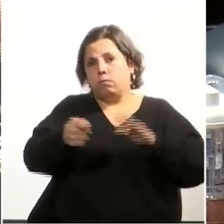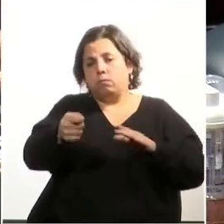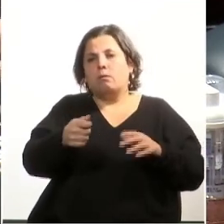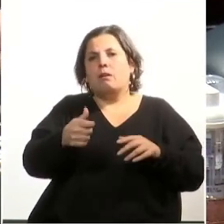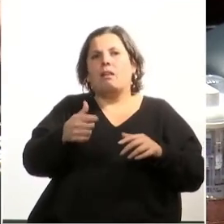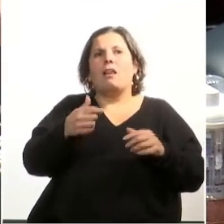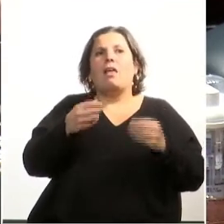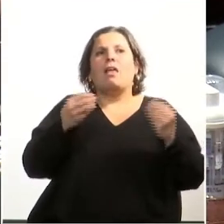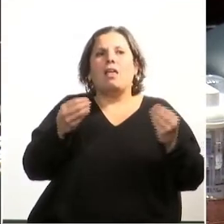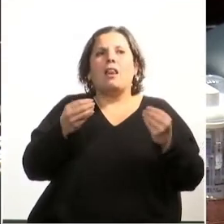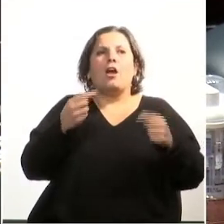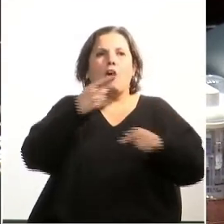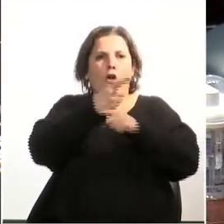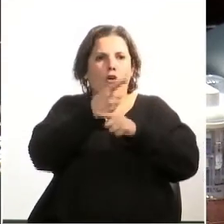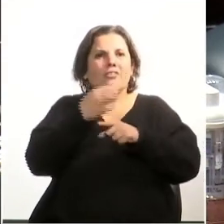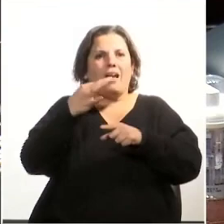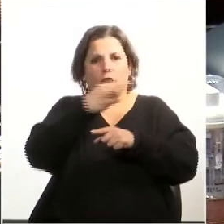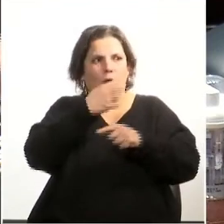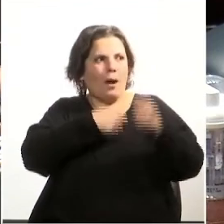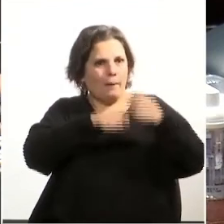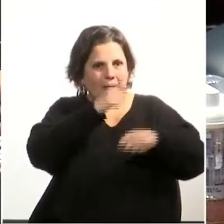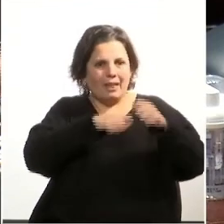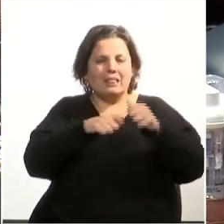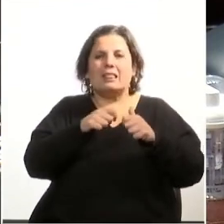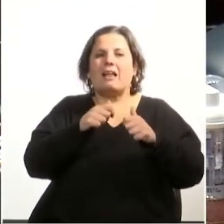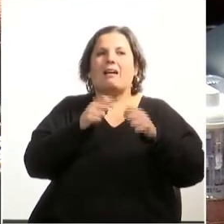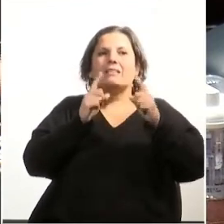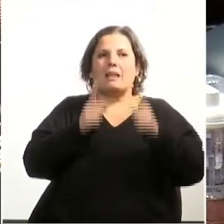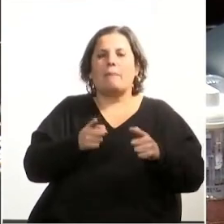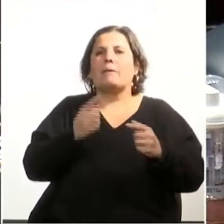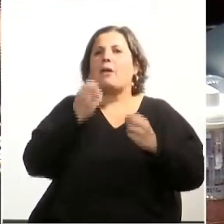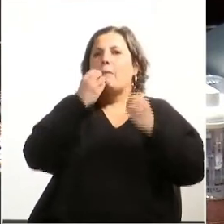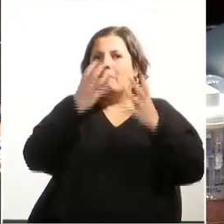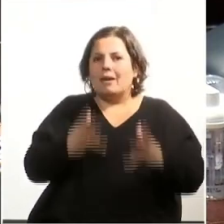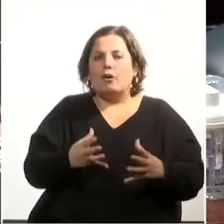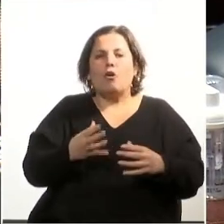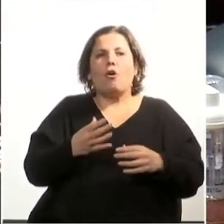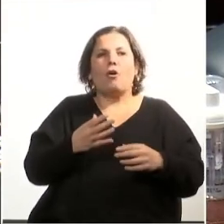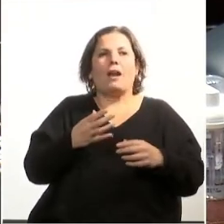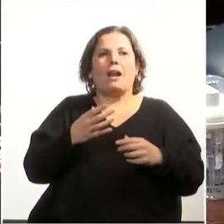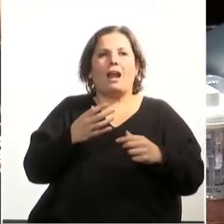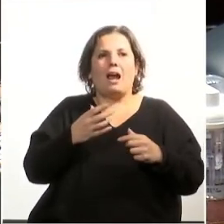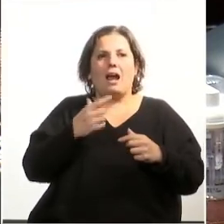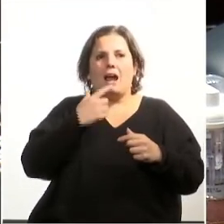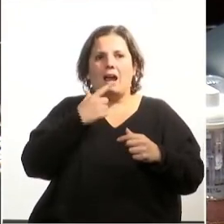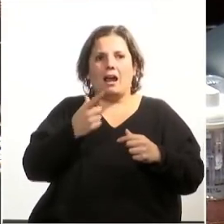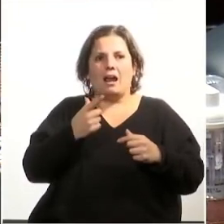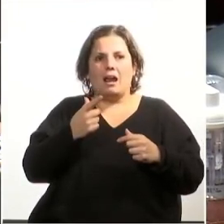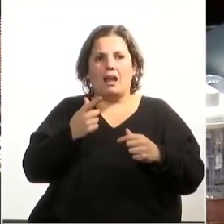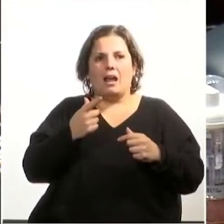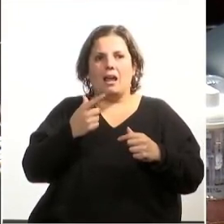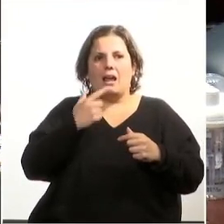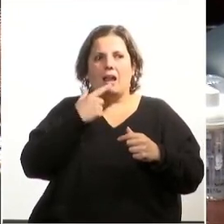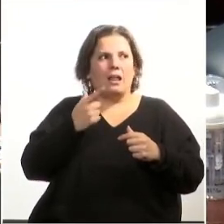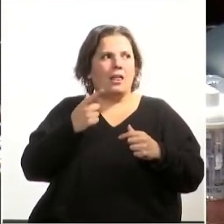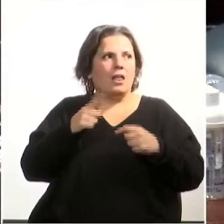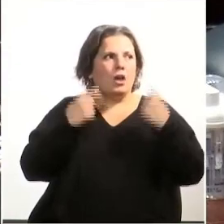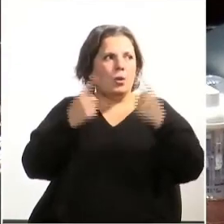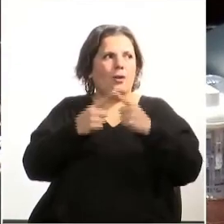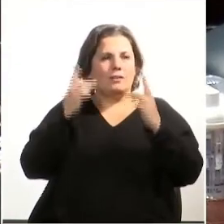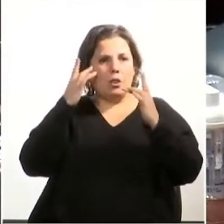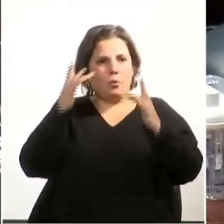se decide en el combate al narcotráfico, pero también se decide en una mejora sensible de nuestra educación y particularmente de nuestra